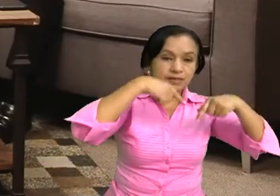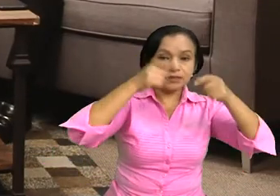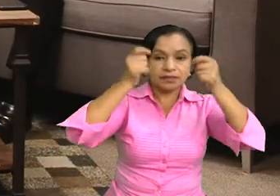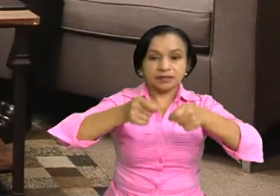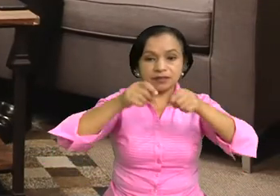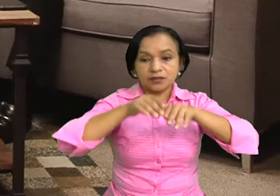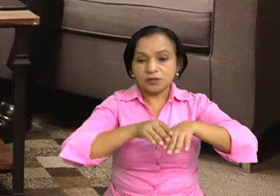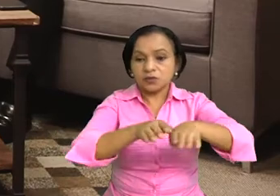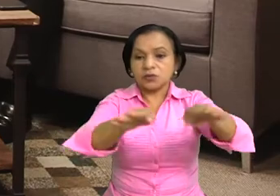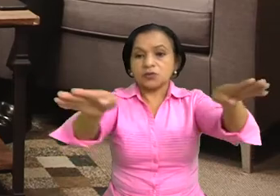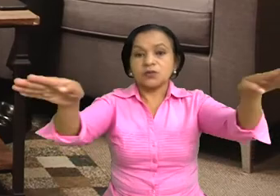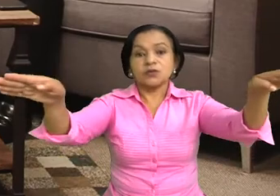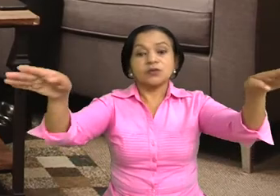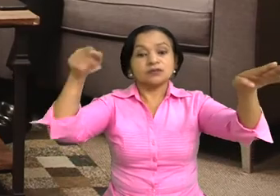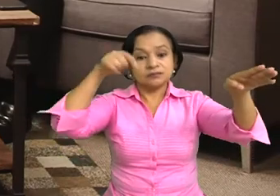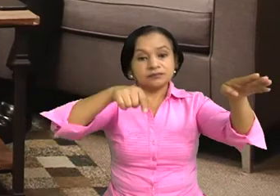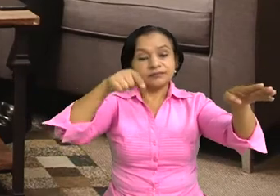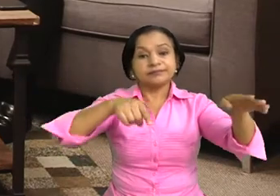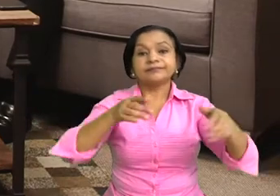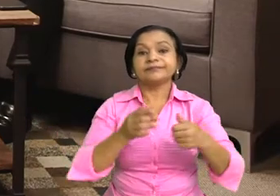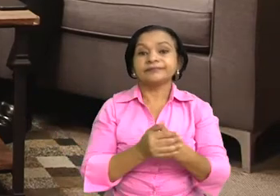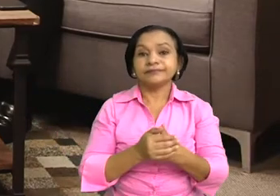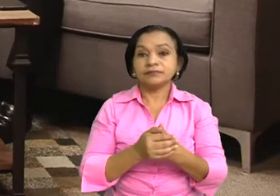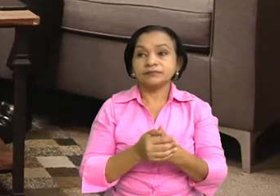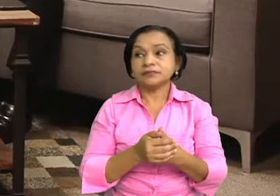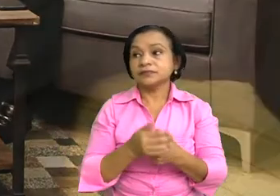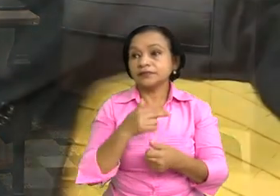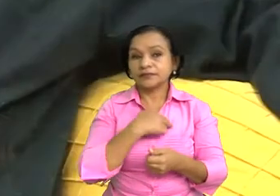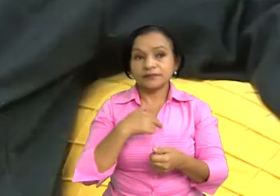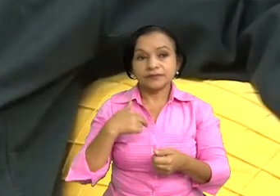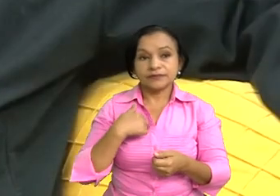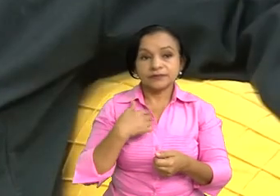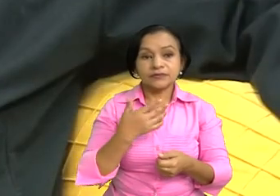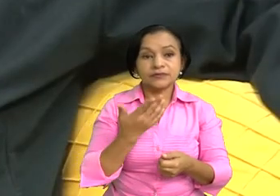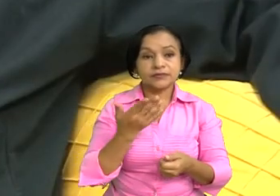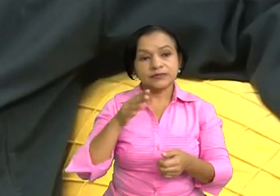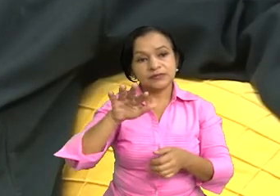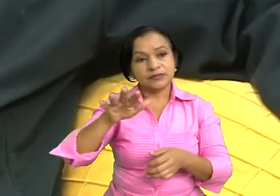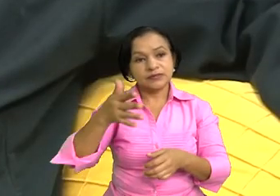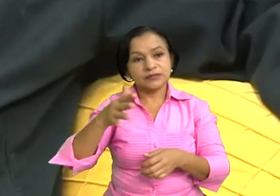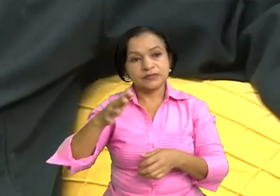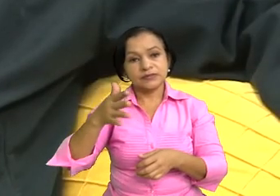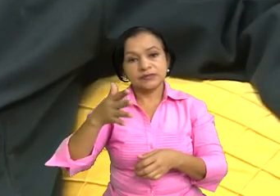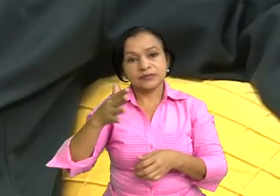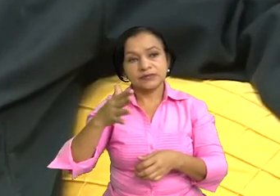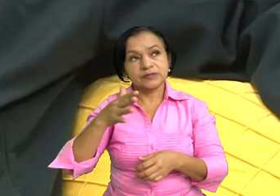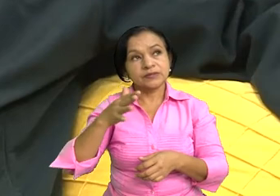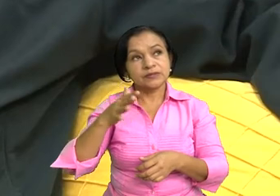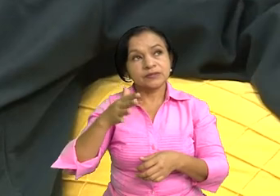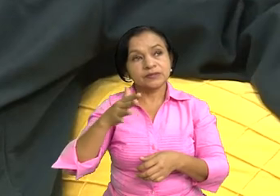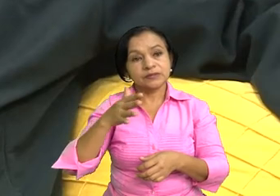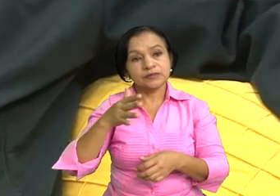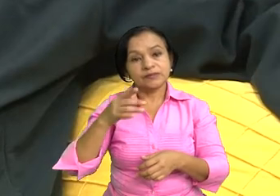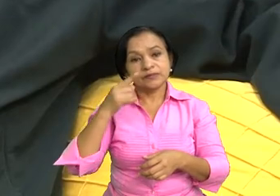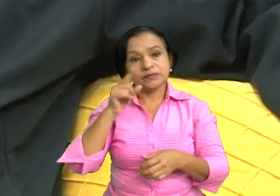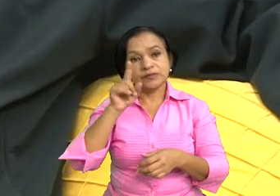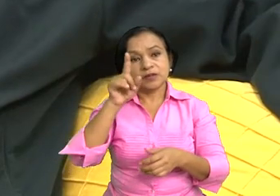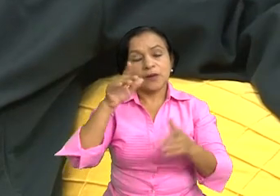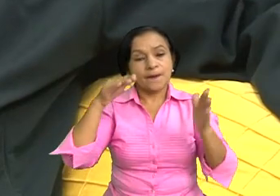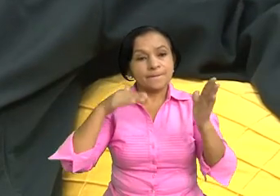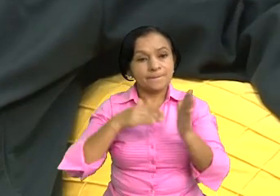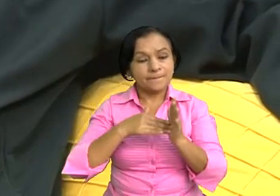De tal manera que rescatamos aproximadamente unos